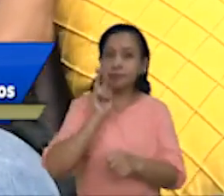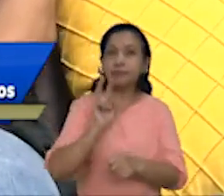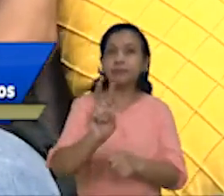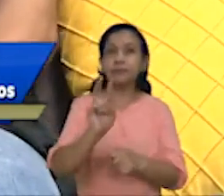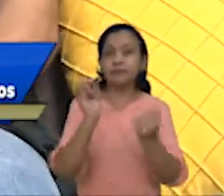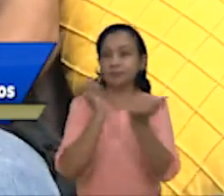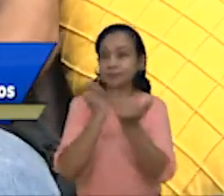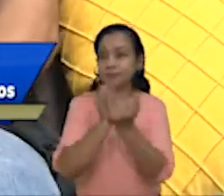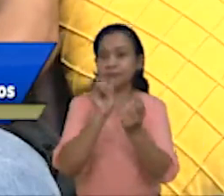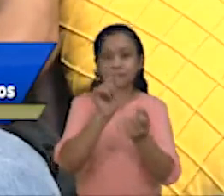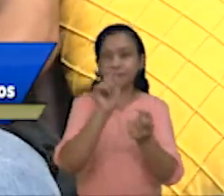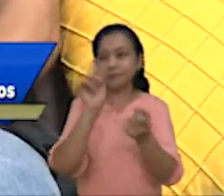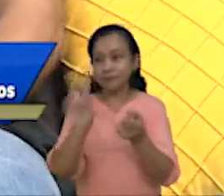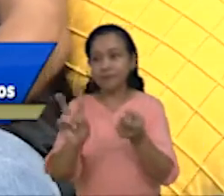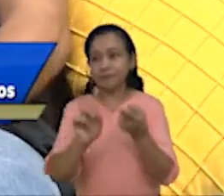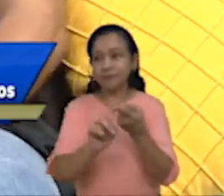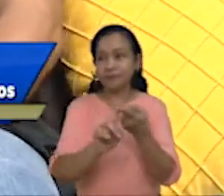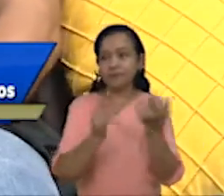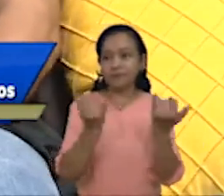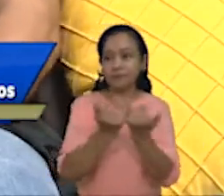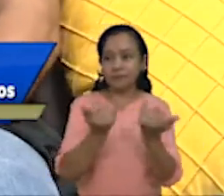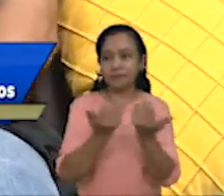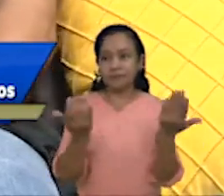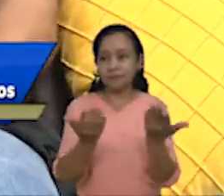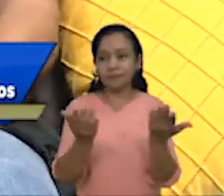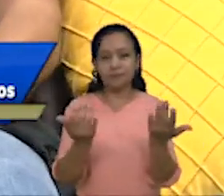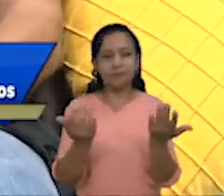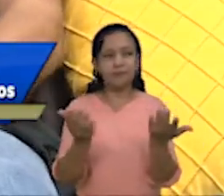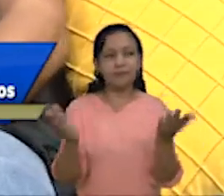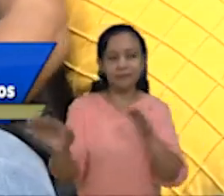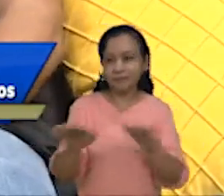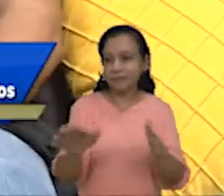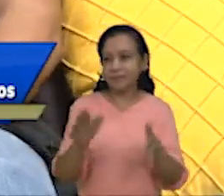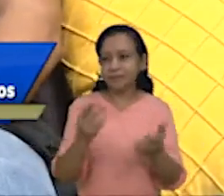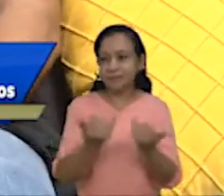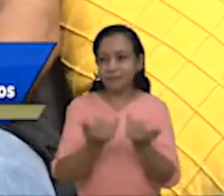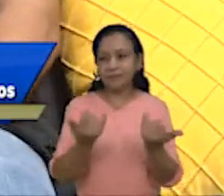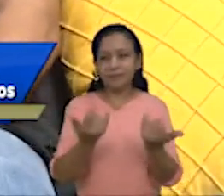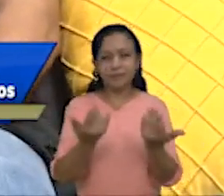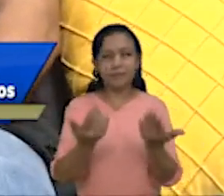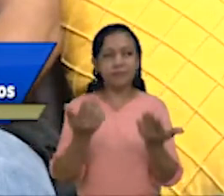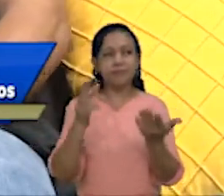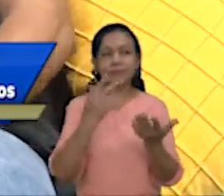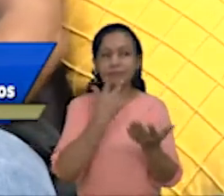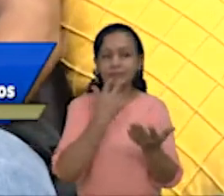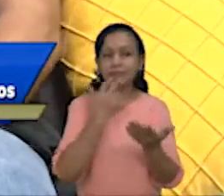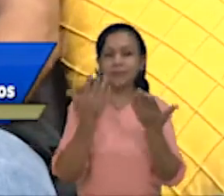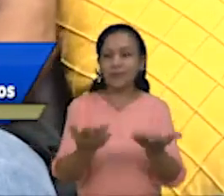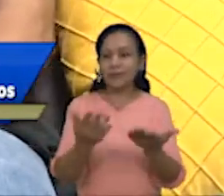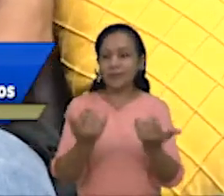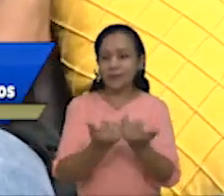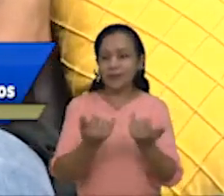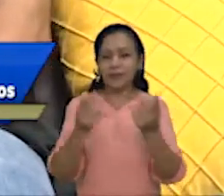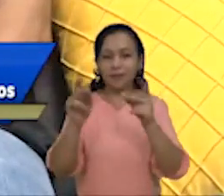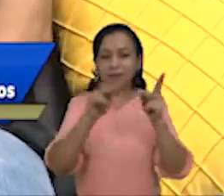en los canales, en la radio, en las redes sociales, y no hay libertad de expresión. No hay libertad de prensa, dicen ellos. Y